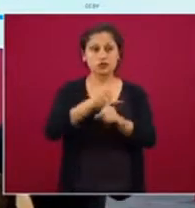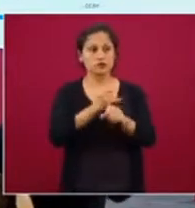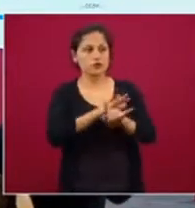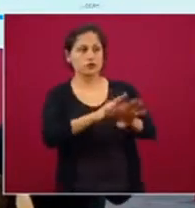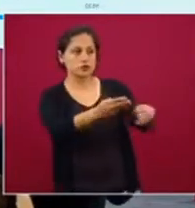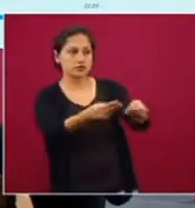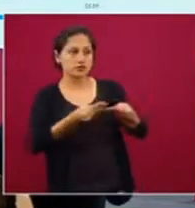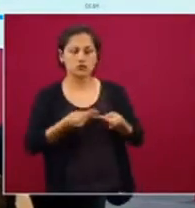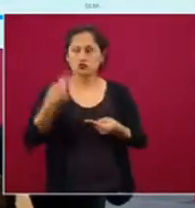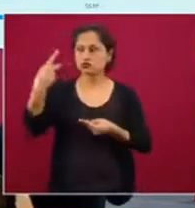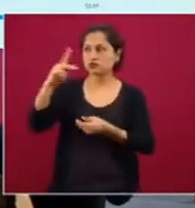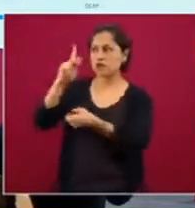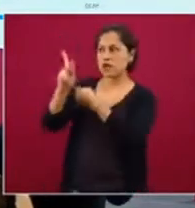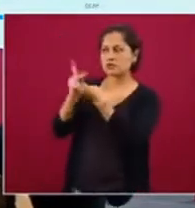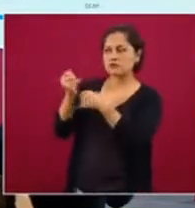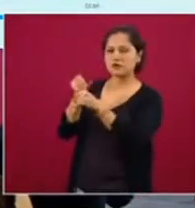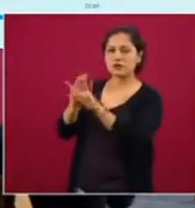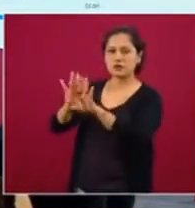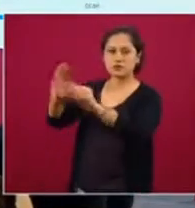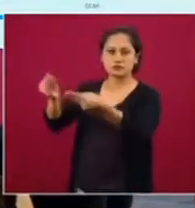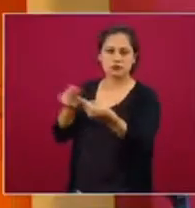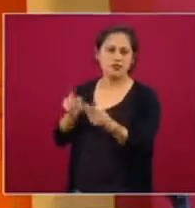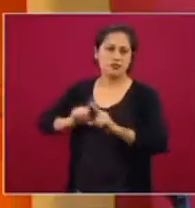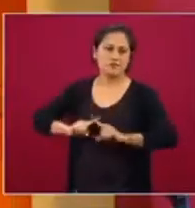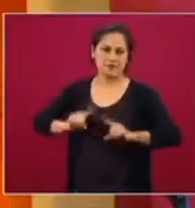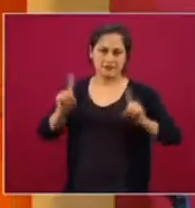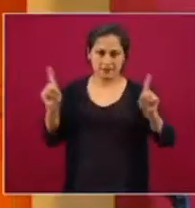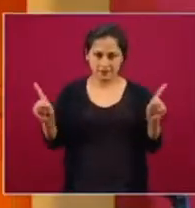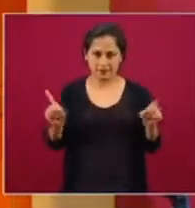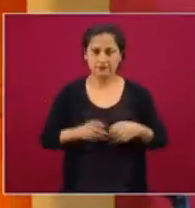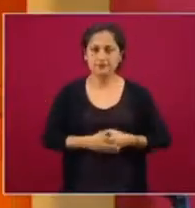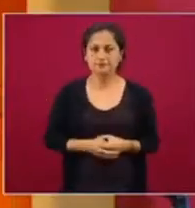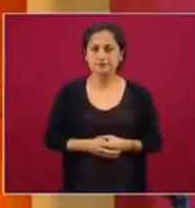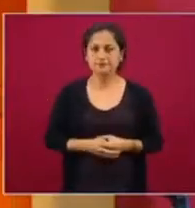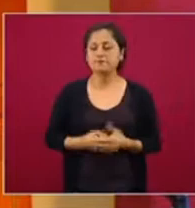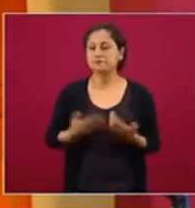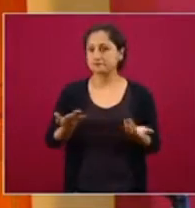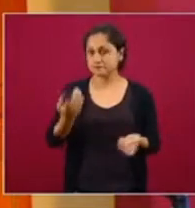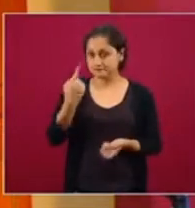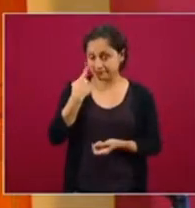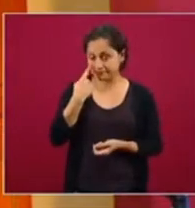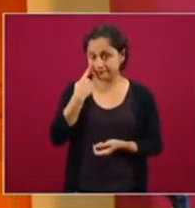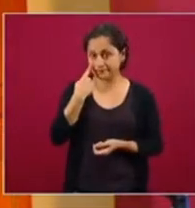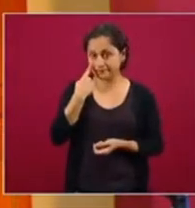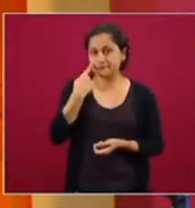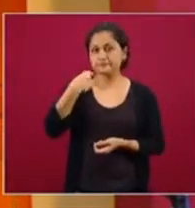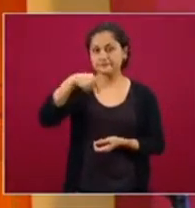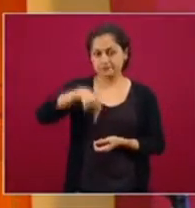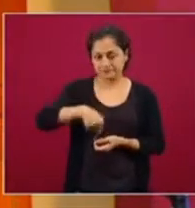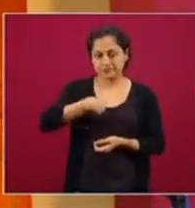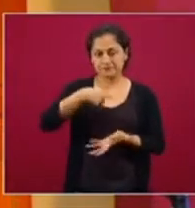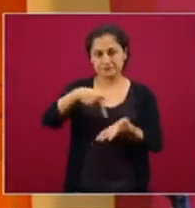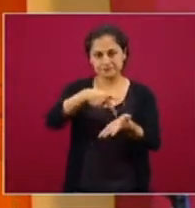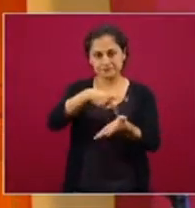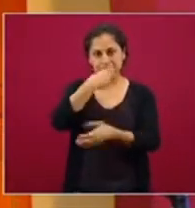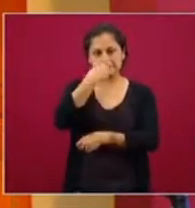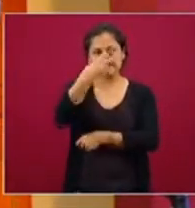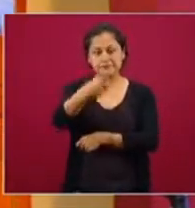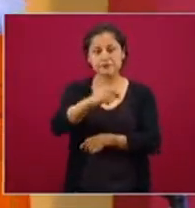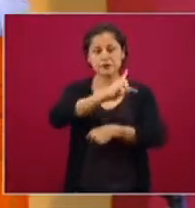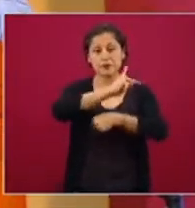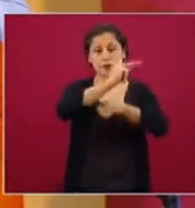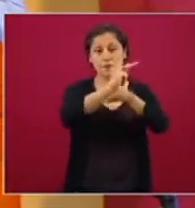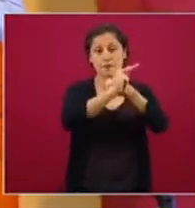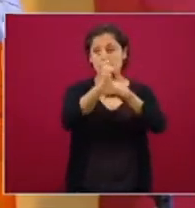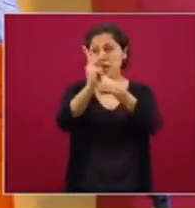distintos. También hemos dicho una y otra vez, lo repito nuevamente, ningún país del mundo, ninguno de